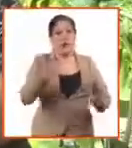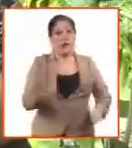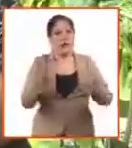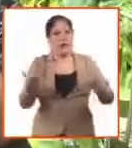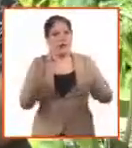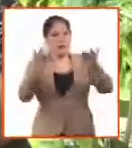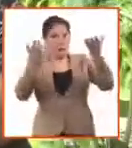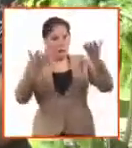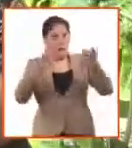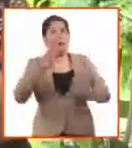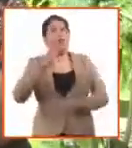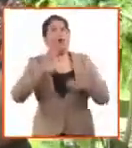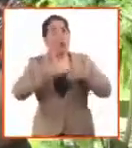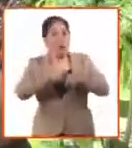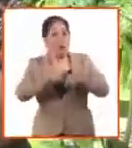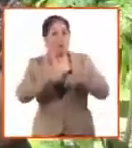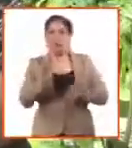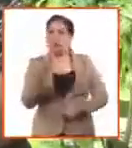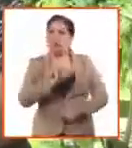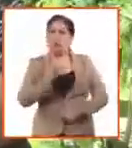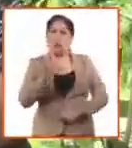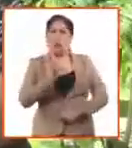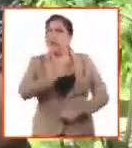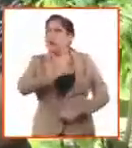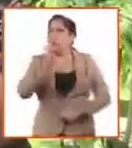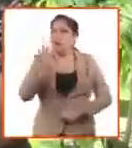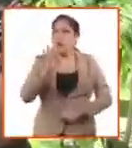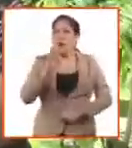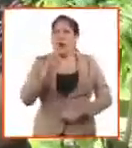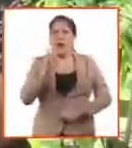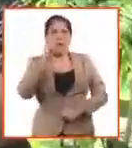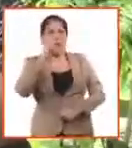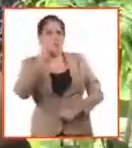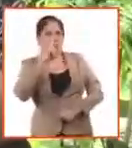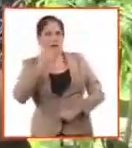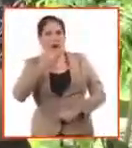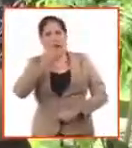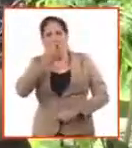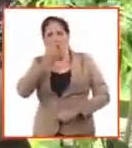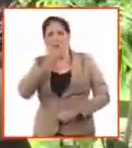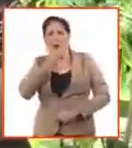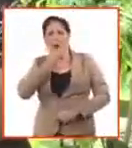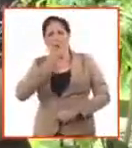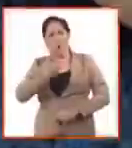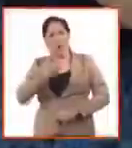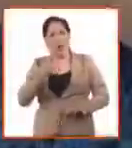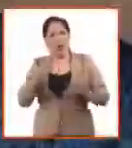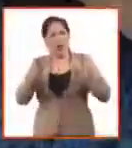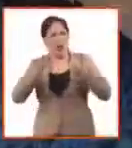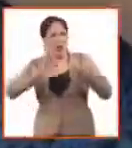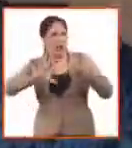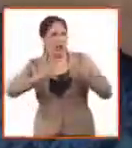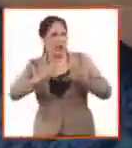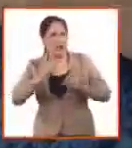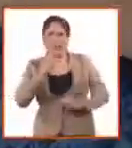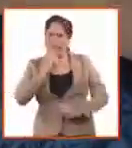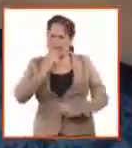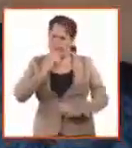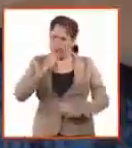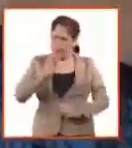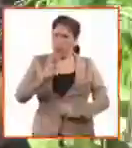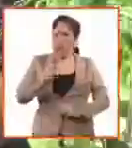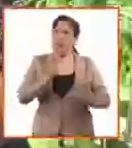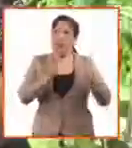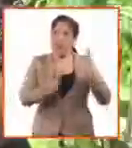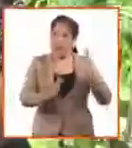tiene que evolucionar junto a ella entonces nunca será un producto acabado el hombre nuevo lo que pasa es que hemos pasado períodos